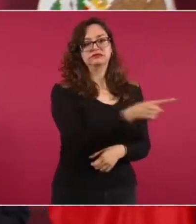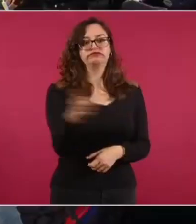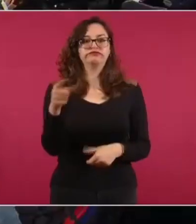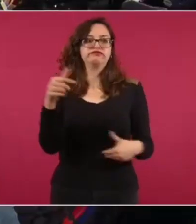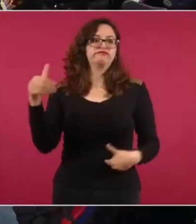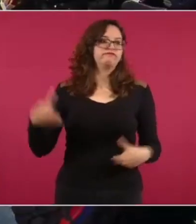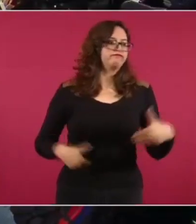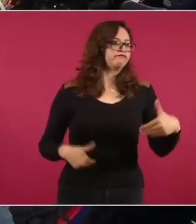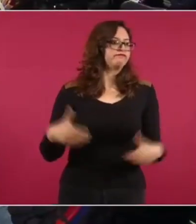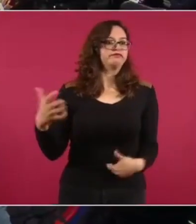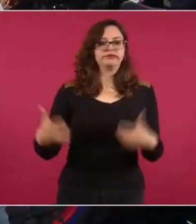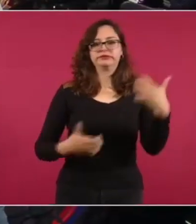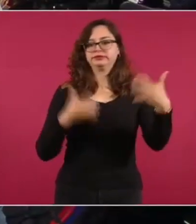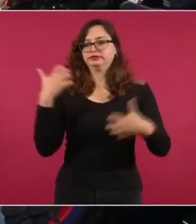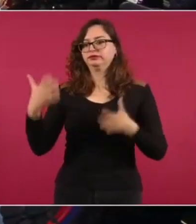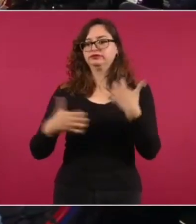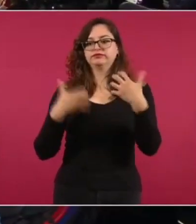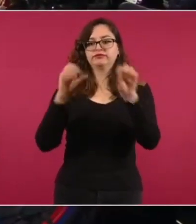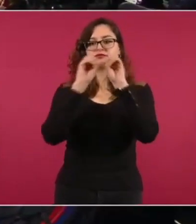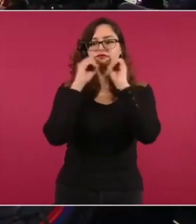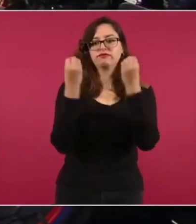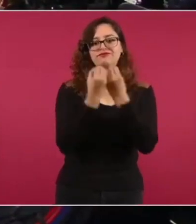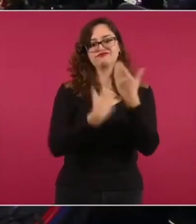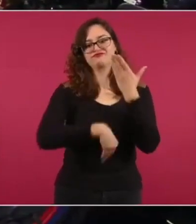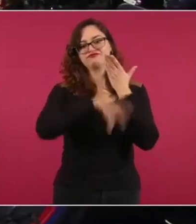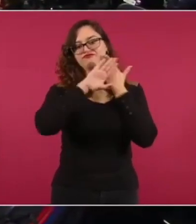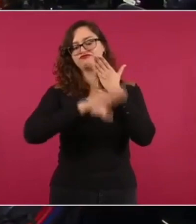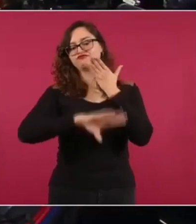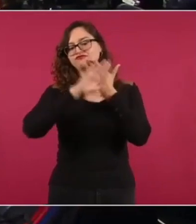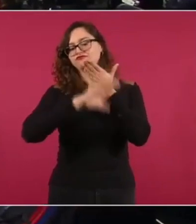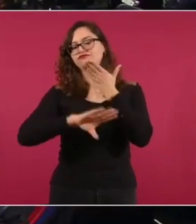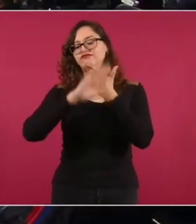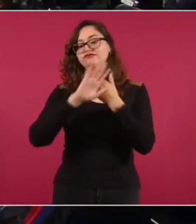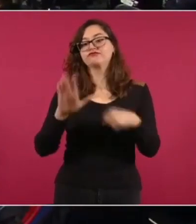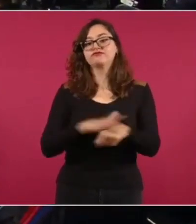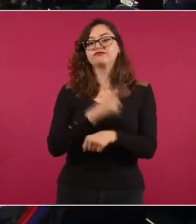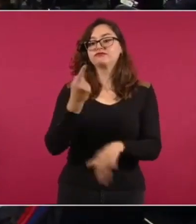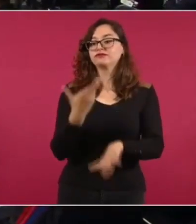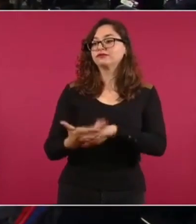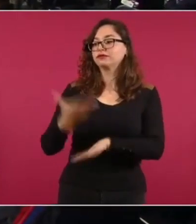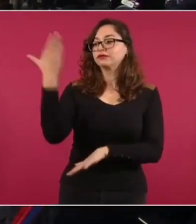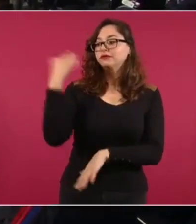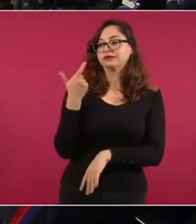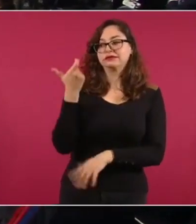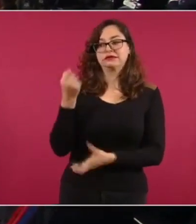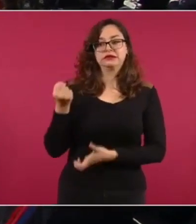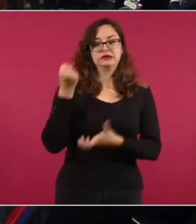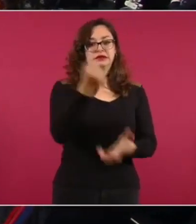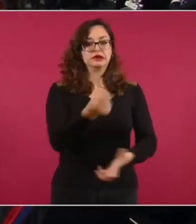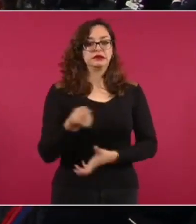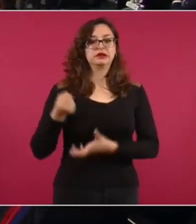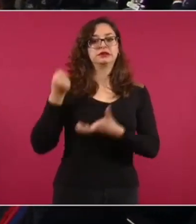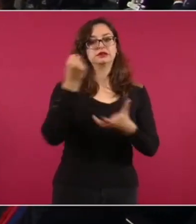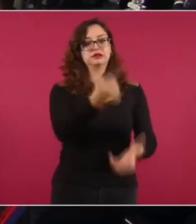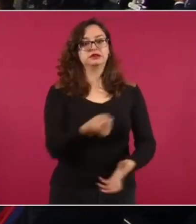se llevaban muchísimo dinero del presupuesto. Entonces,